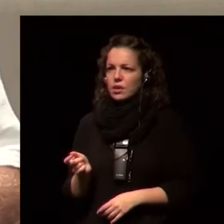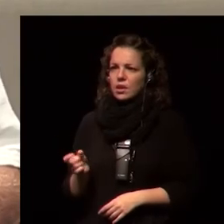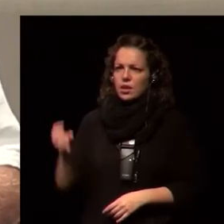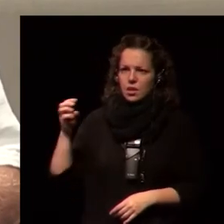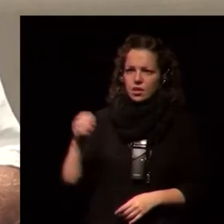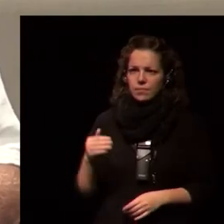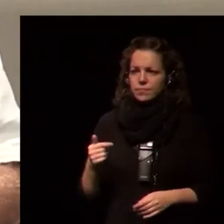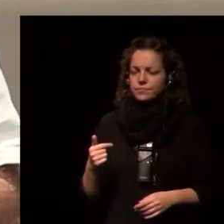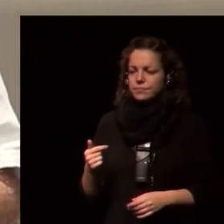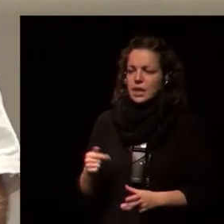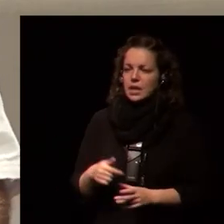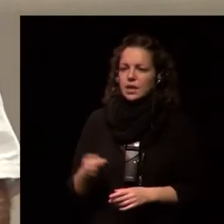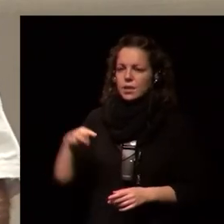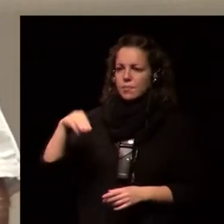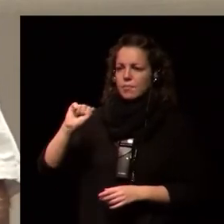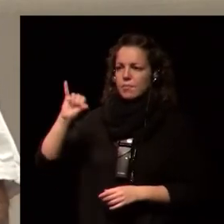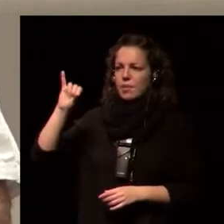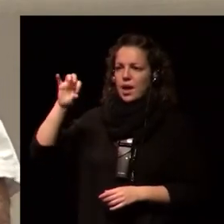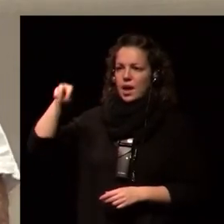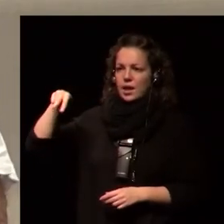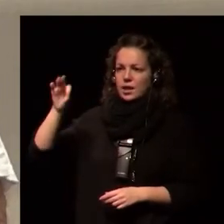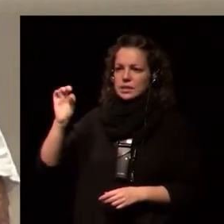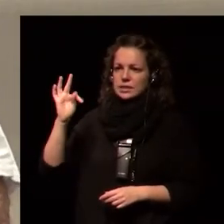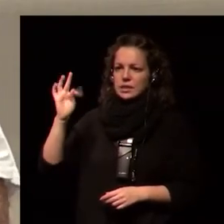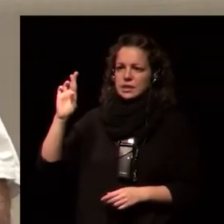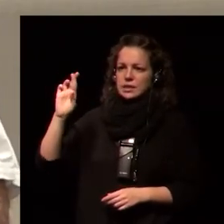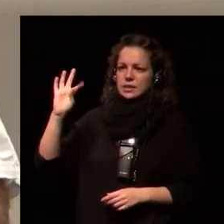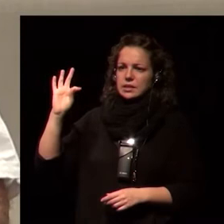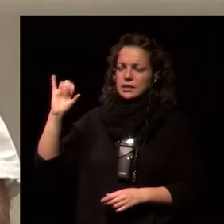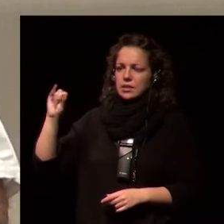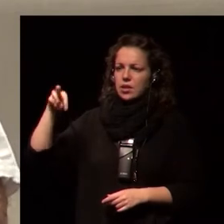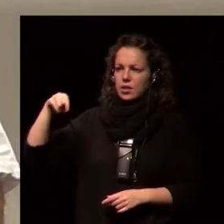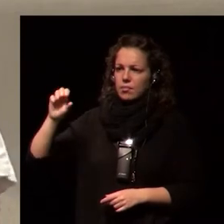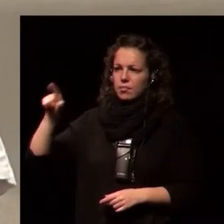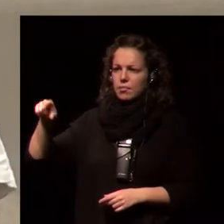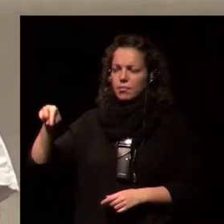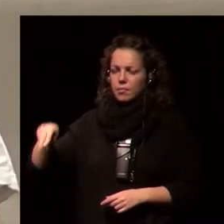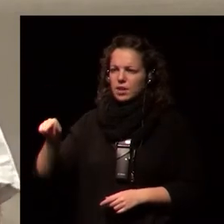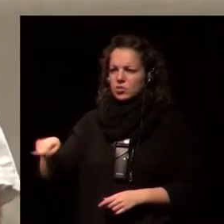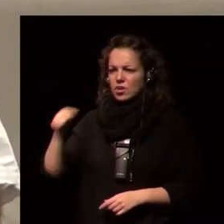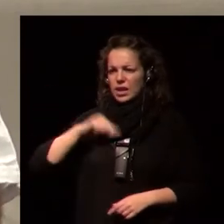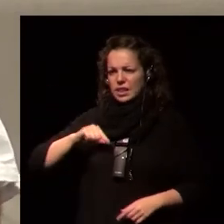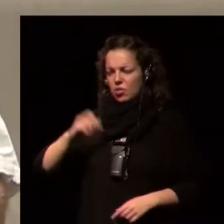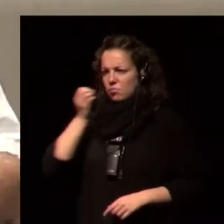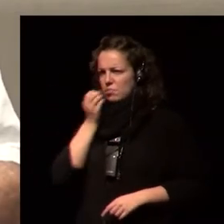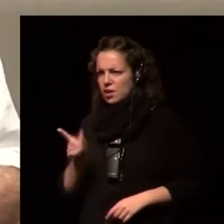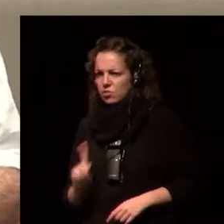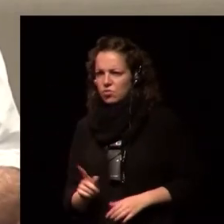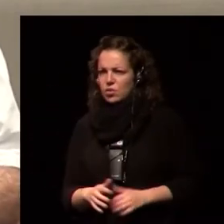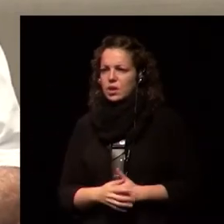mainstreaming, centrándonos en la buena calidad, es poco ético o